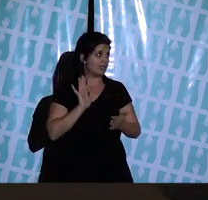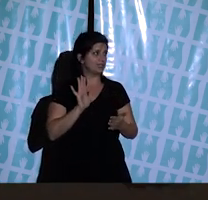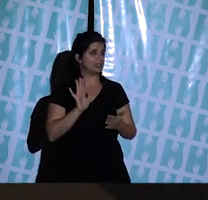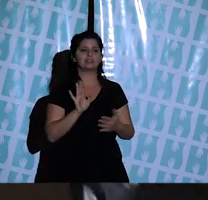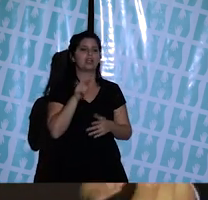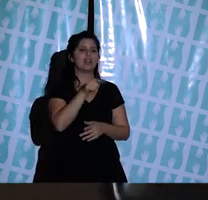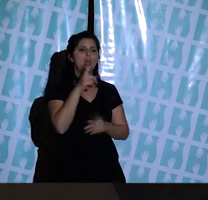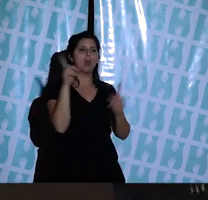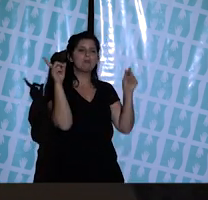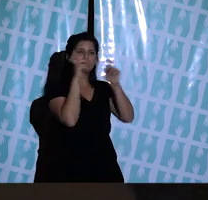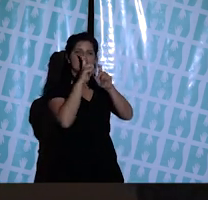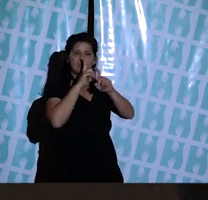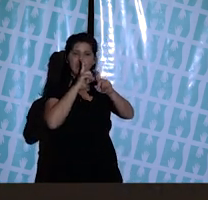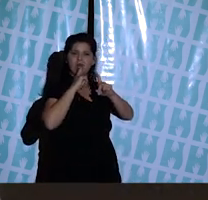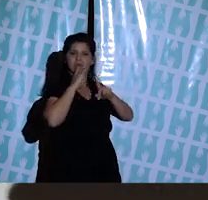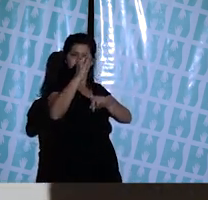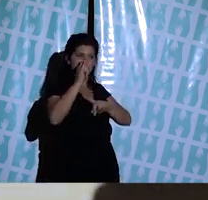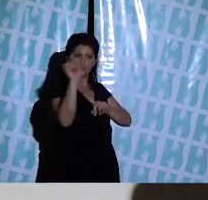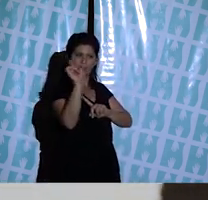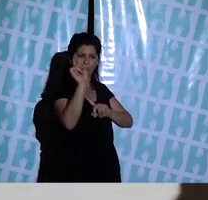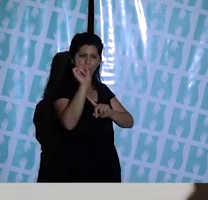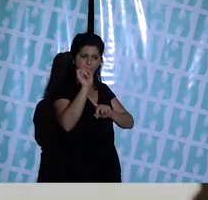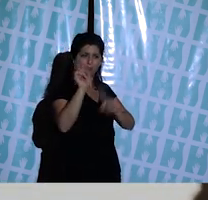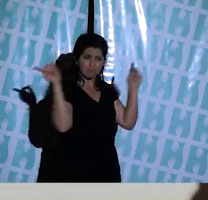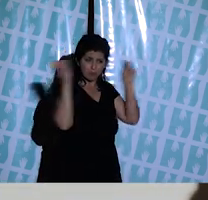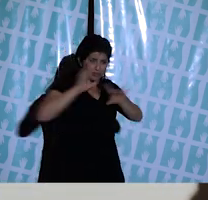no es un problema del otro, es un problema de nuestra naturaleza humana.